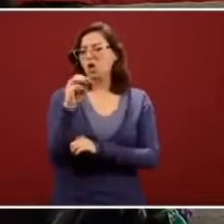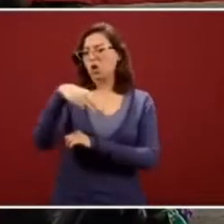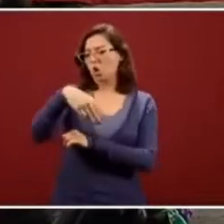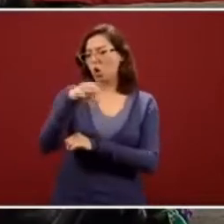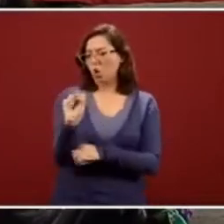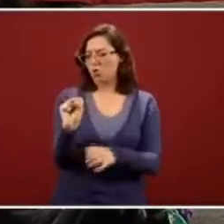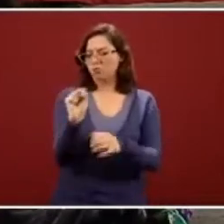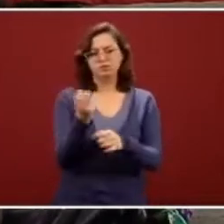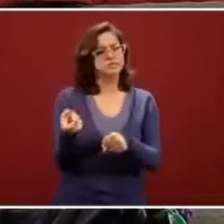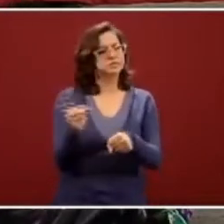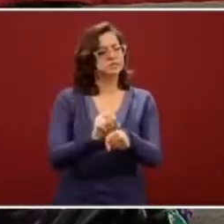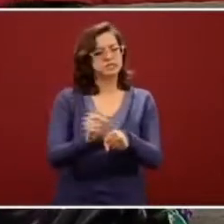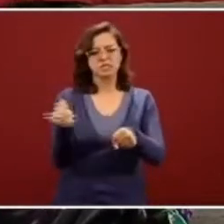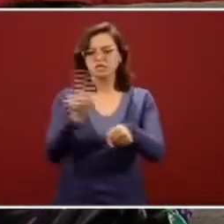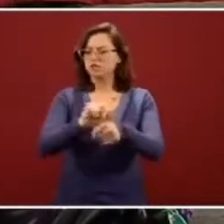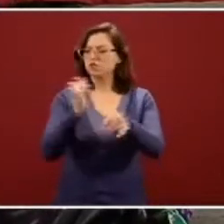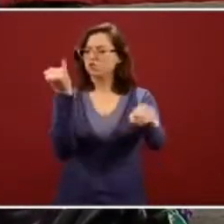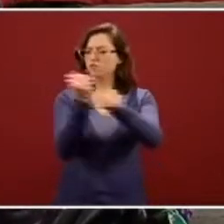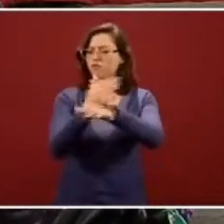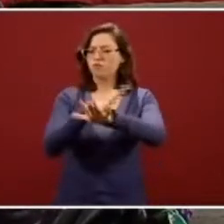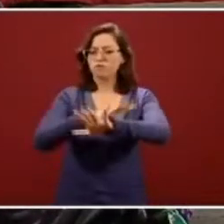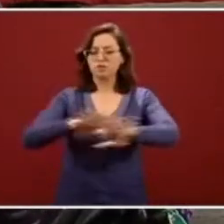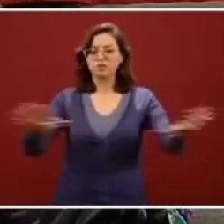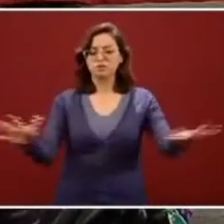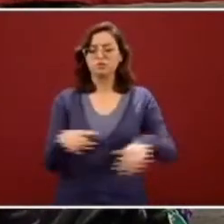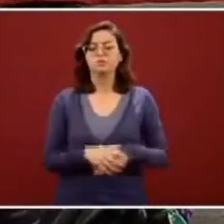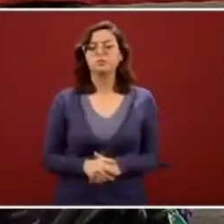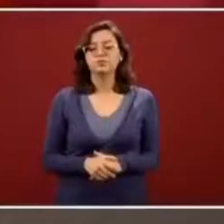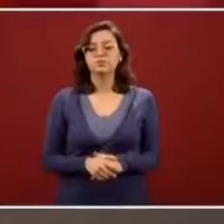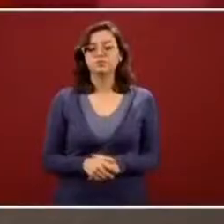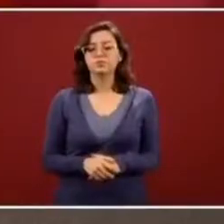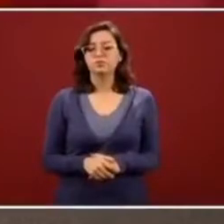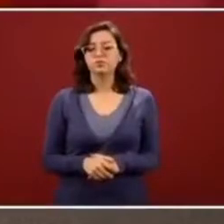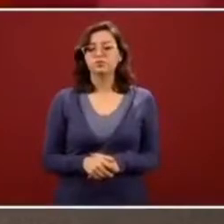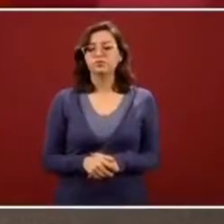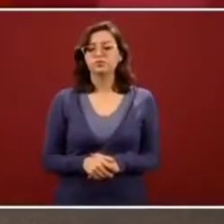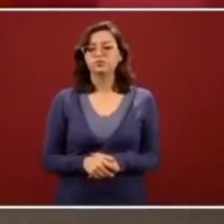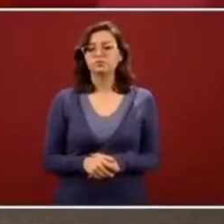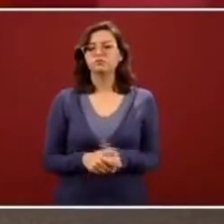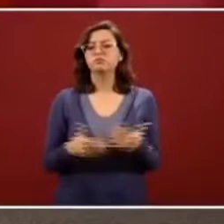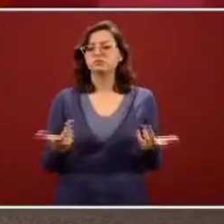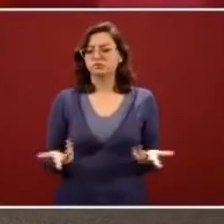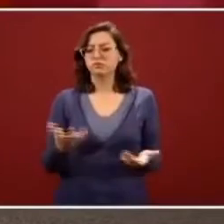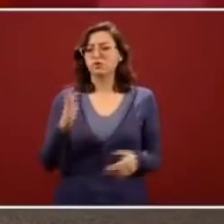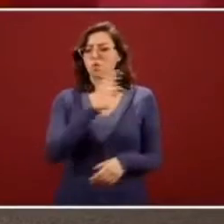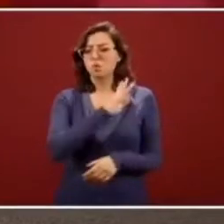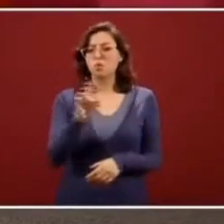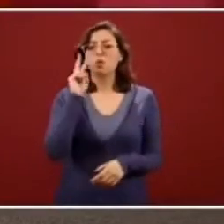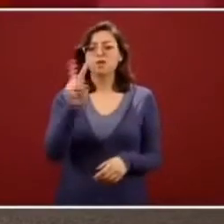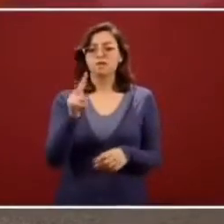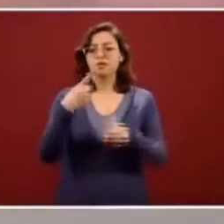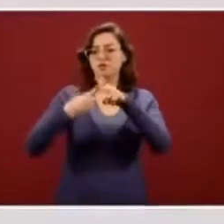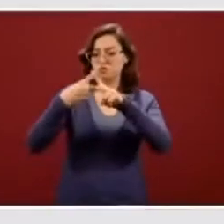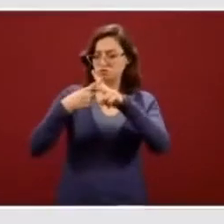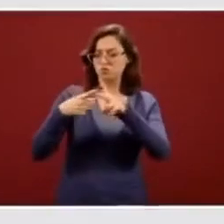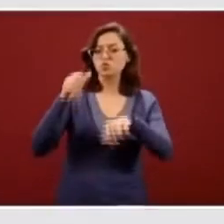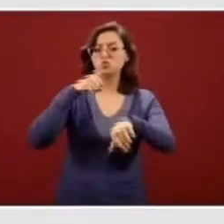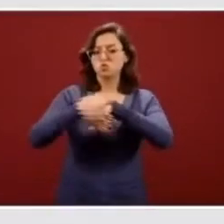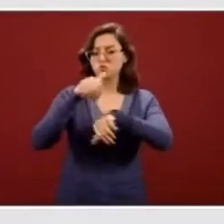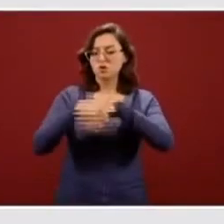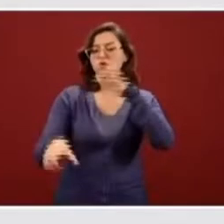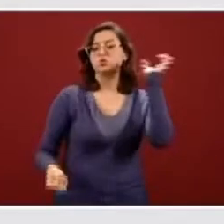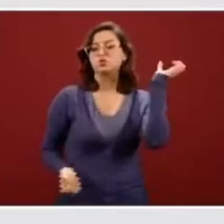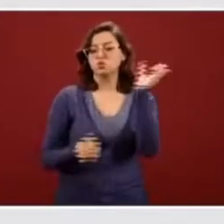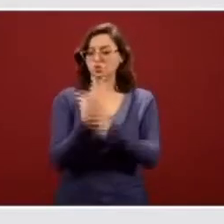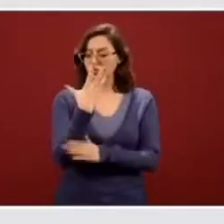Organización Mundial de la Salud. El día de hoy, como ustedes pueden ver, tenemos algunos indicadores nuevos. Si bien es cierto,